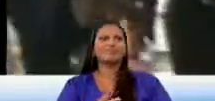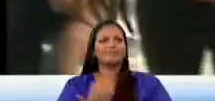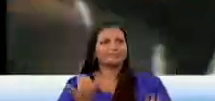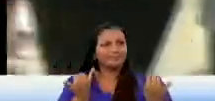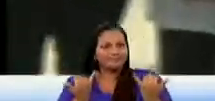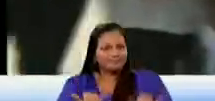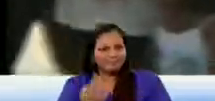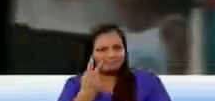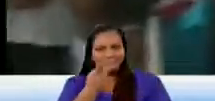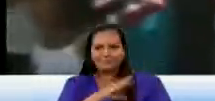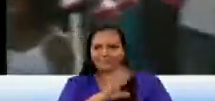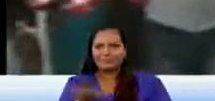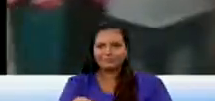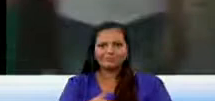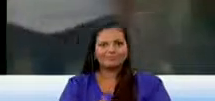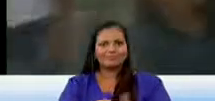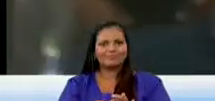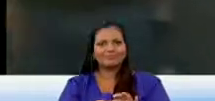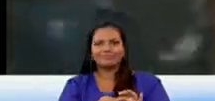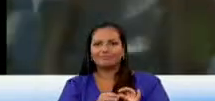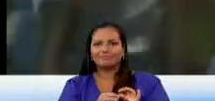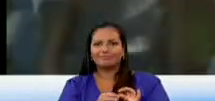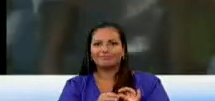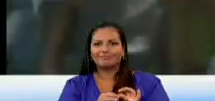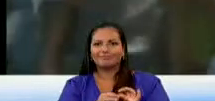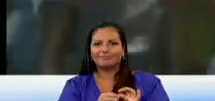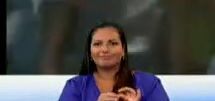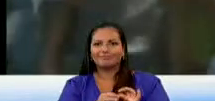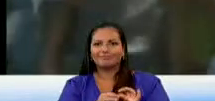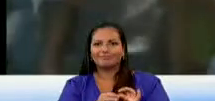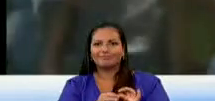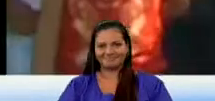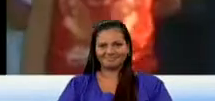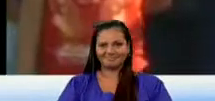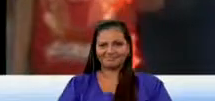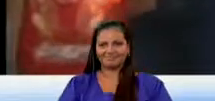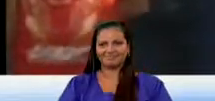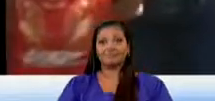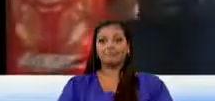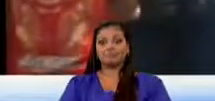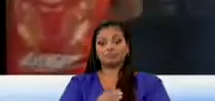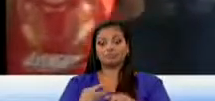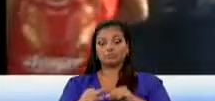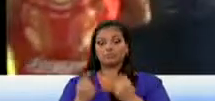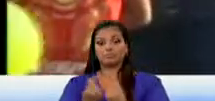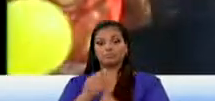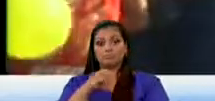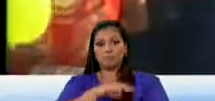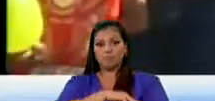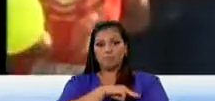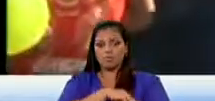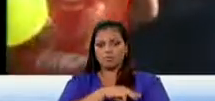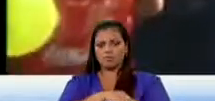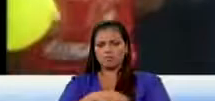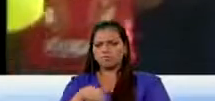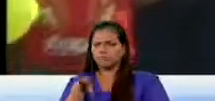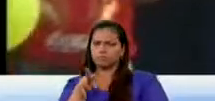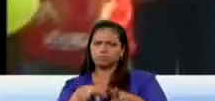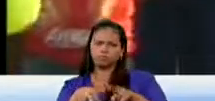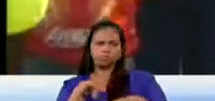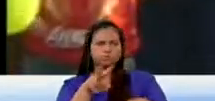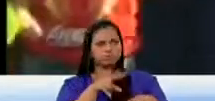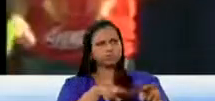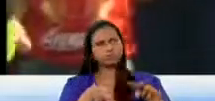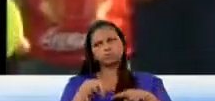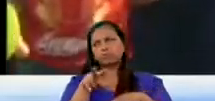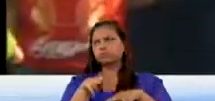entonces, la comisión que realizó la visita aquí al sector, a la hora de escogerlo como uno de los ganadores, tomó en cuenta